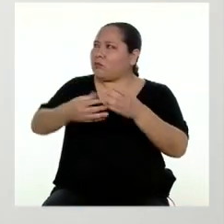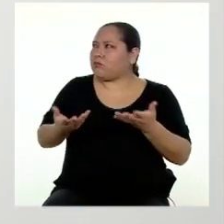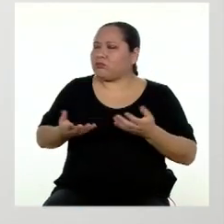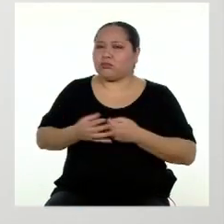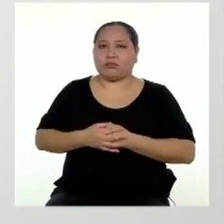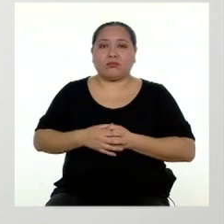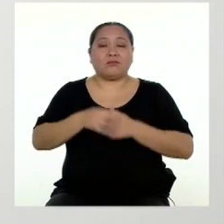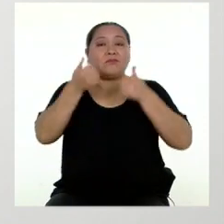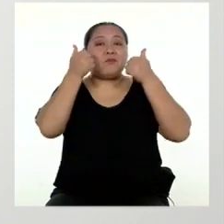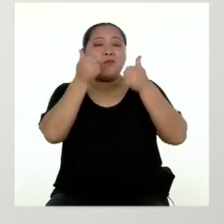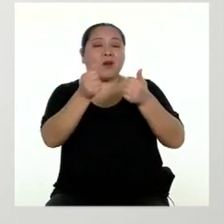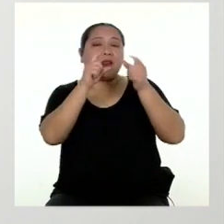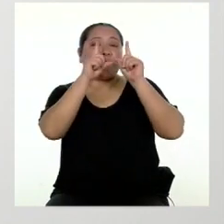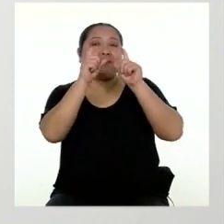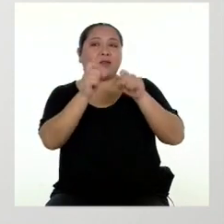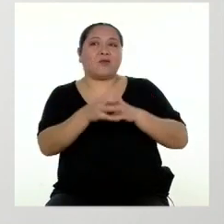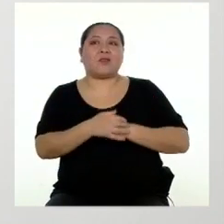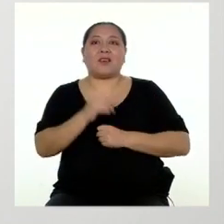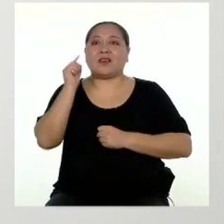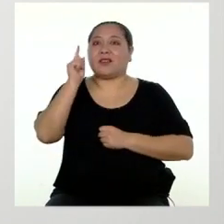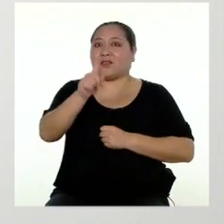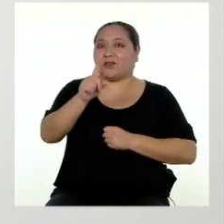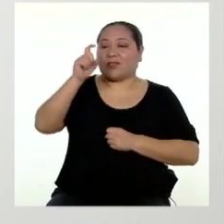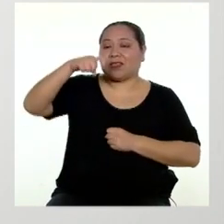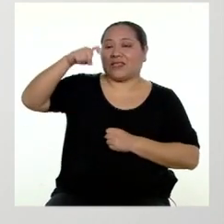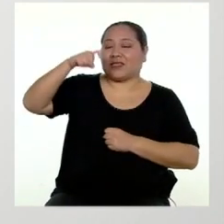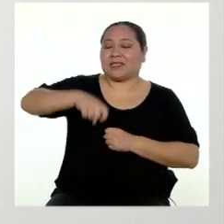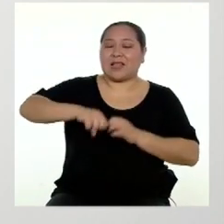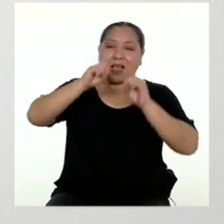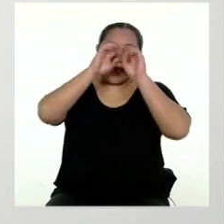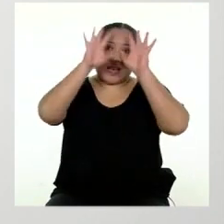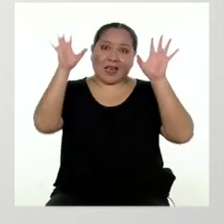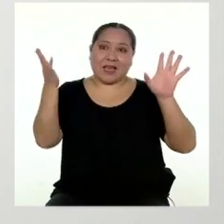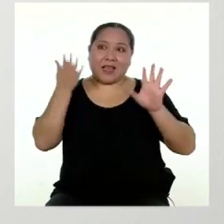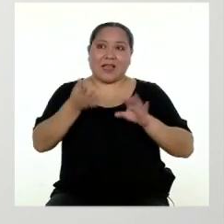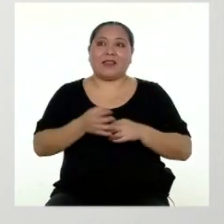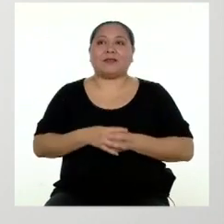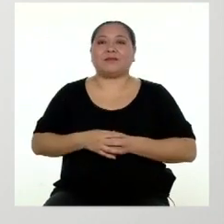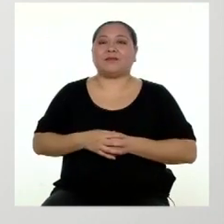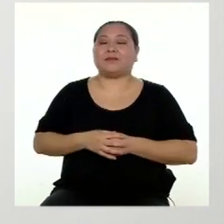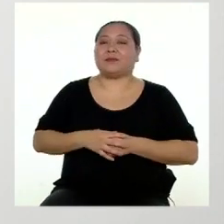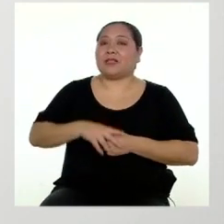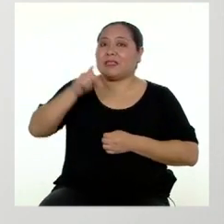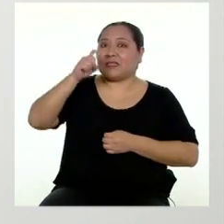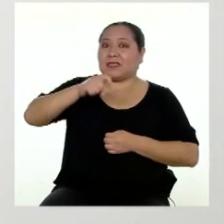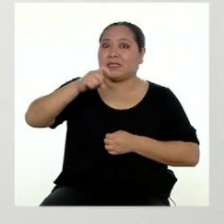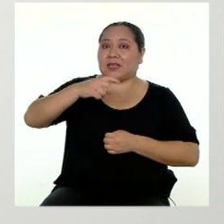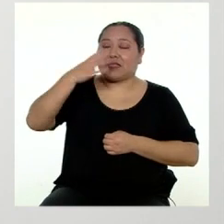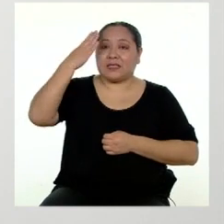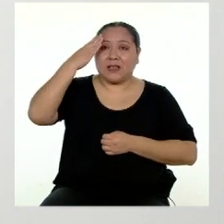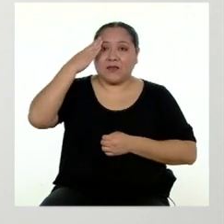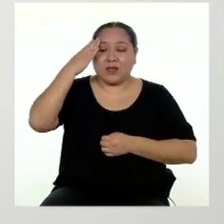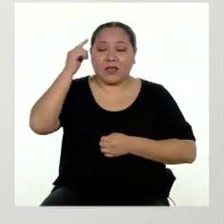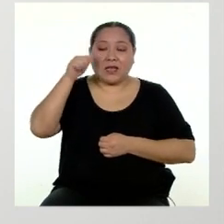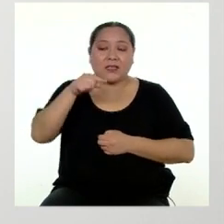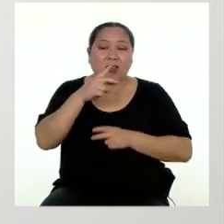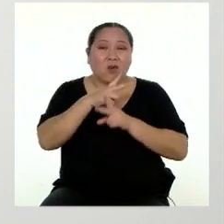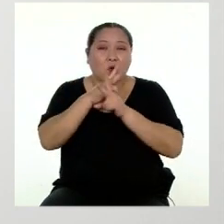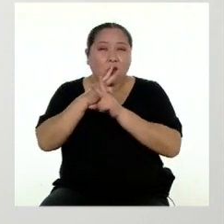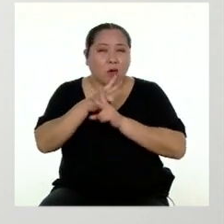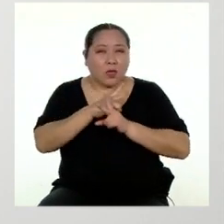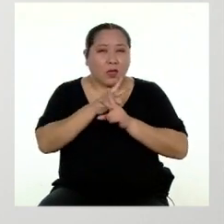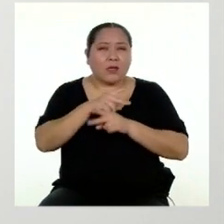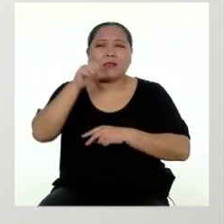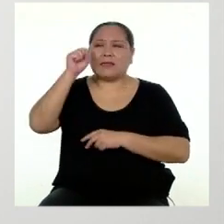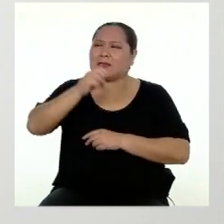Muy buena pregunta, David, y una que necesita de una aclaración. Hay que tener mucho cuidado con esto porque es un